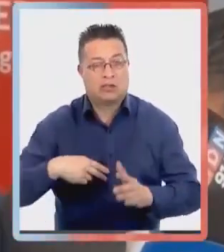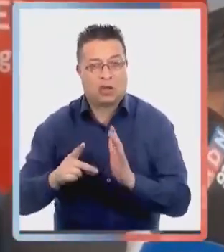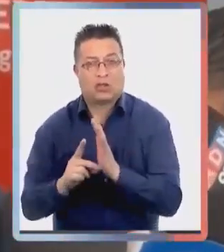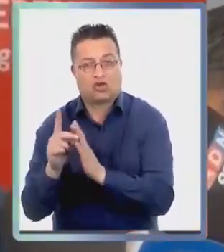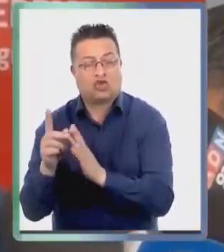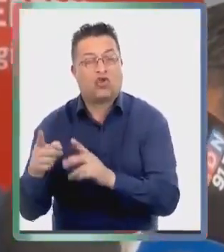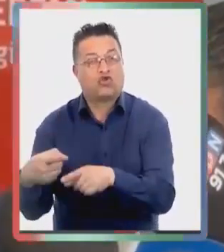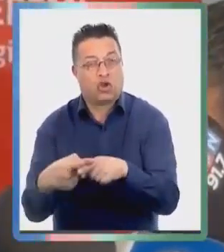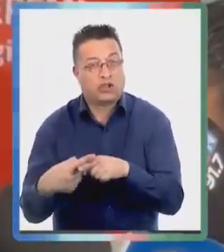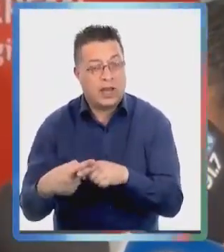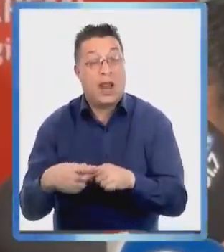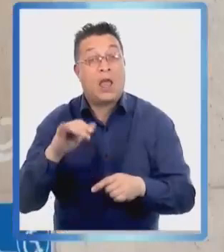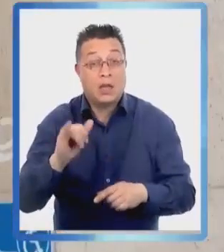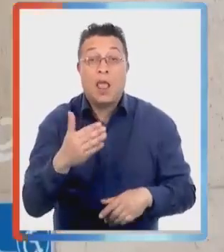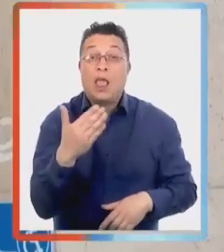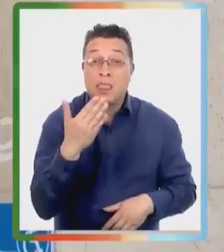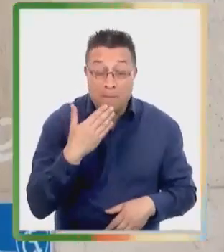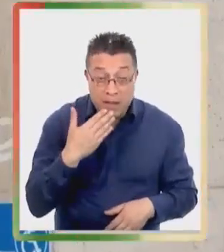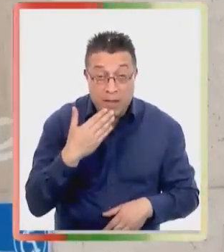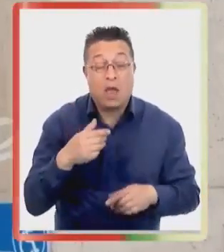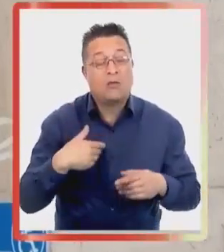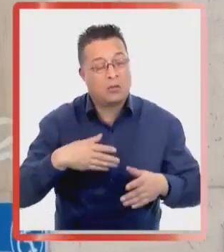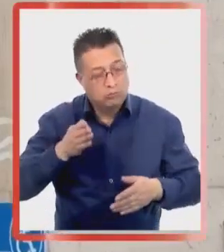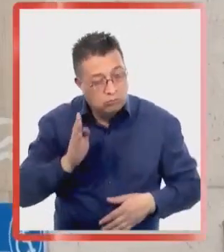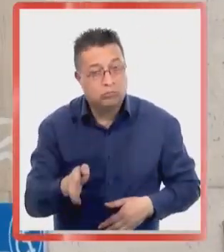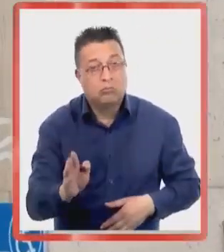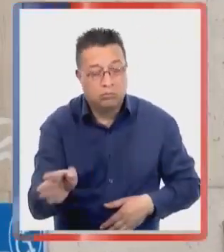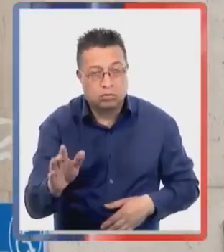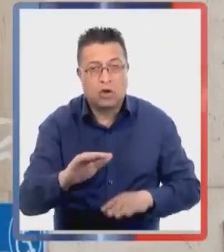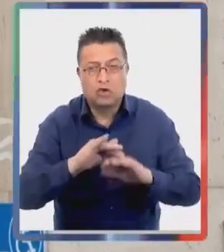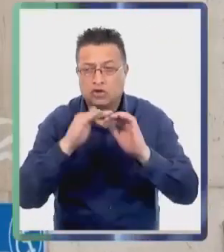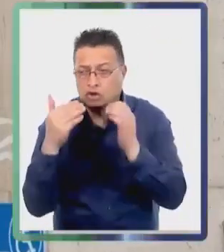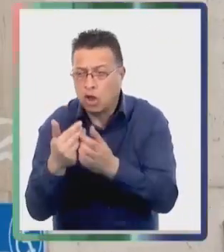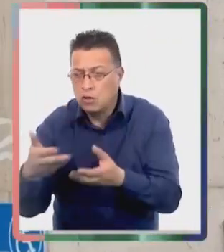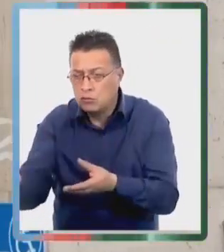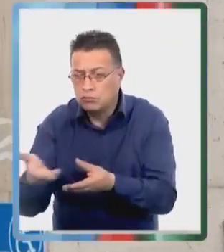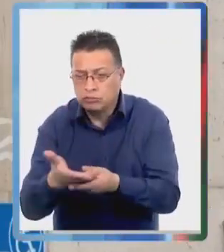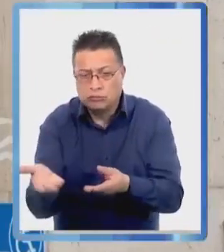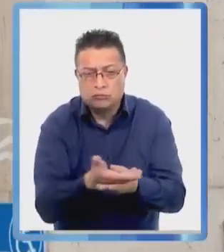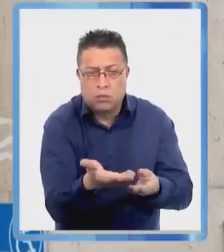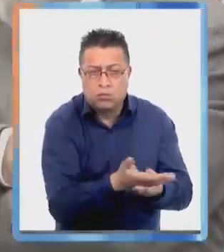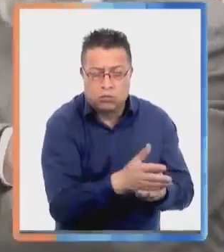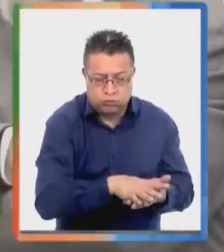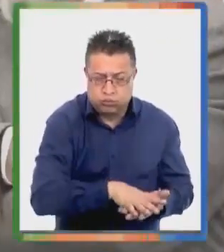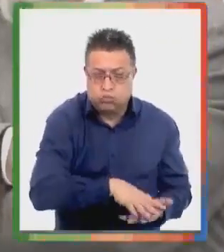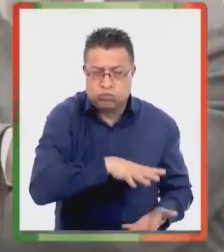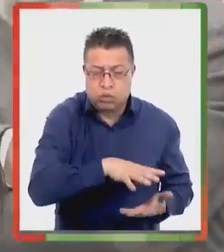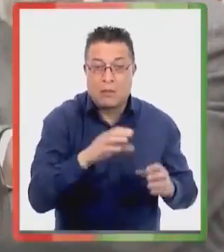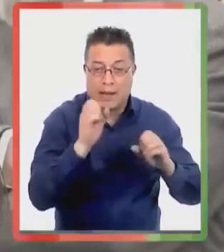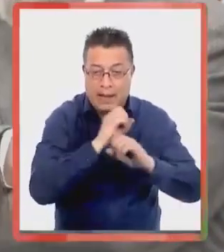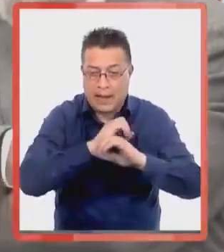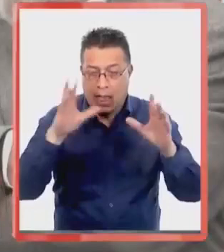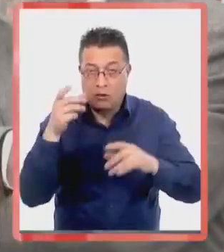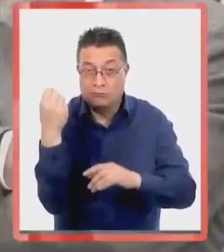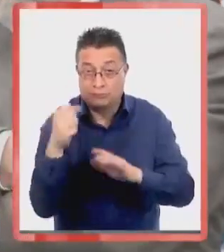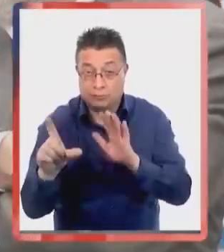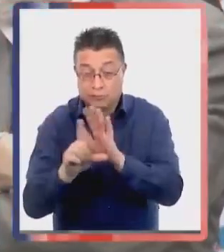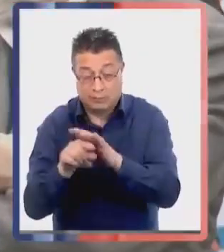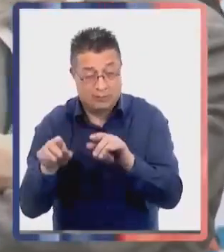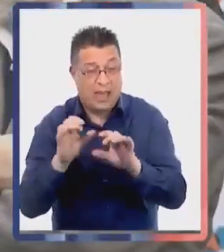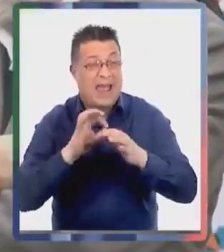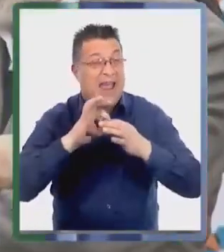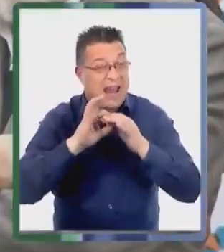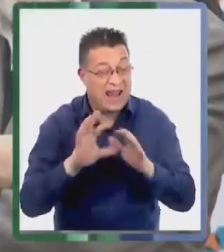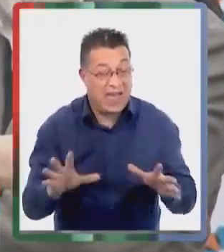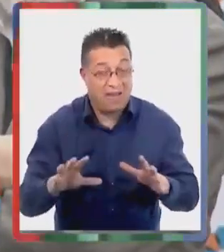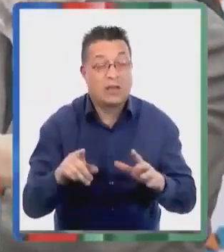de suplantación de identidad y también de usurpación de nombre. Con la información que tenemos, evidentemente, esto